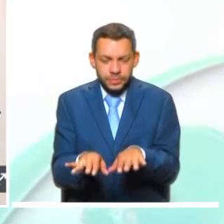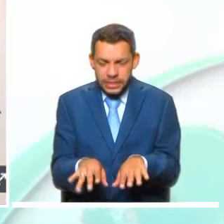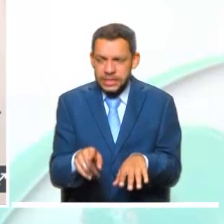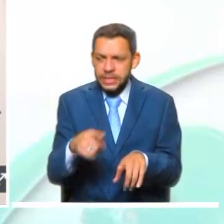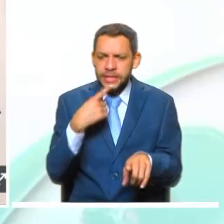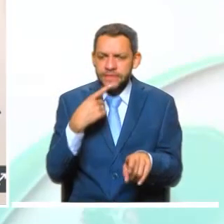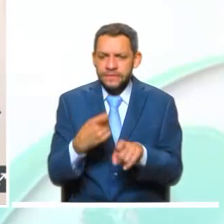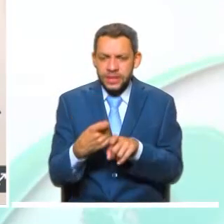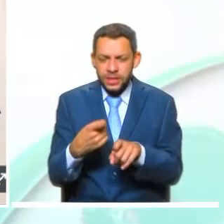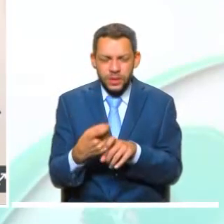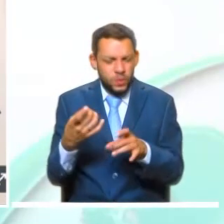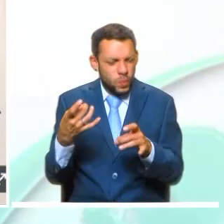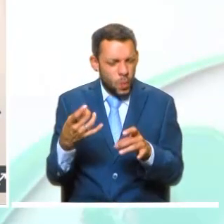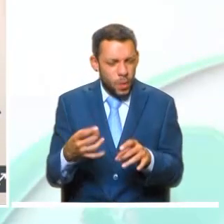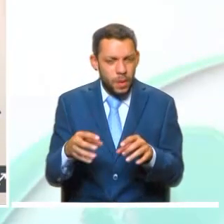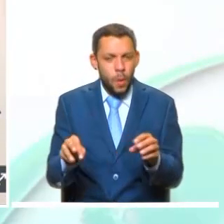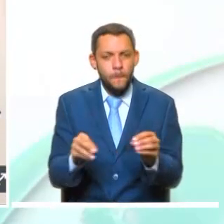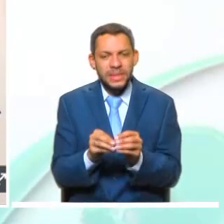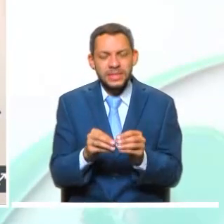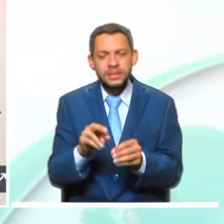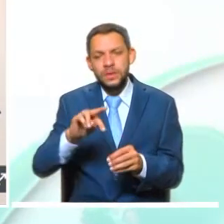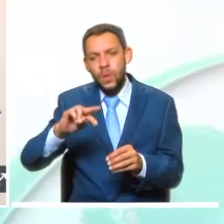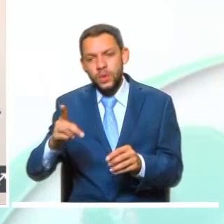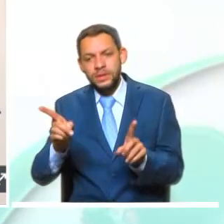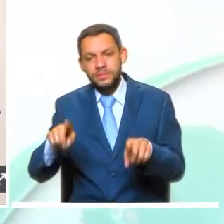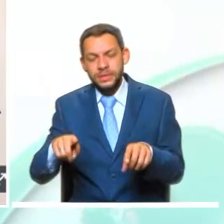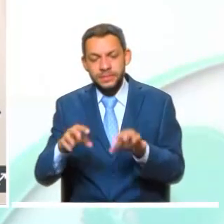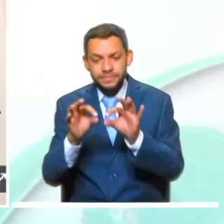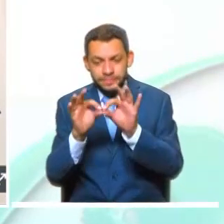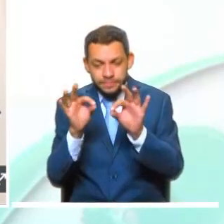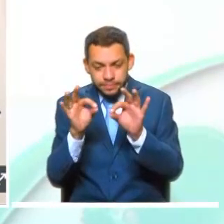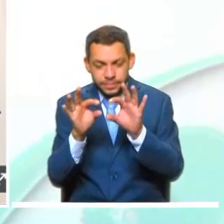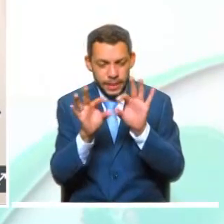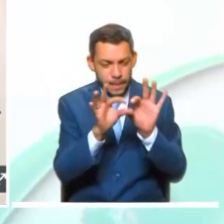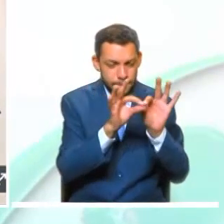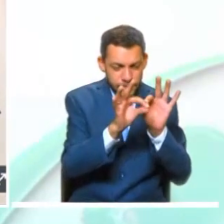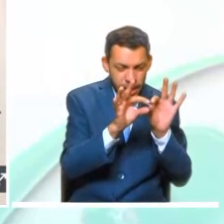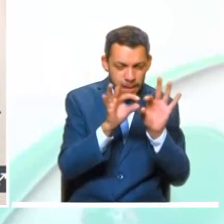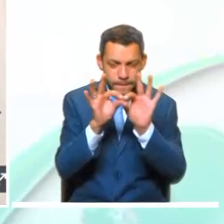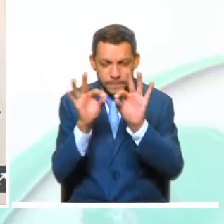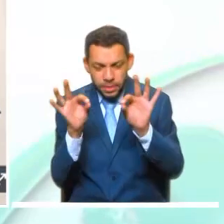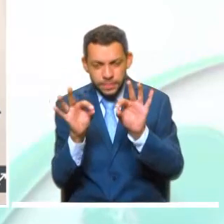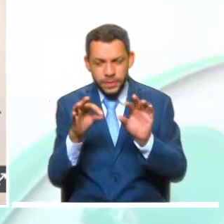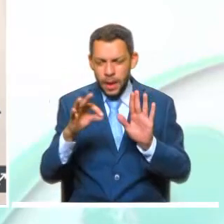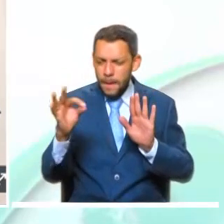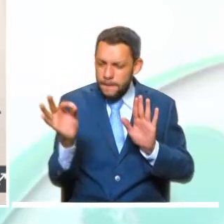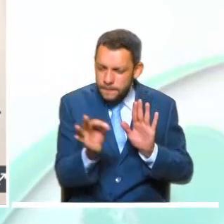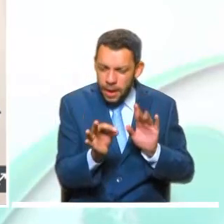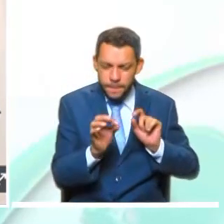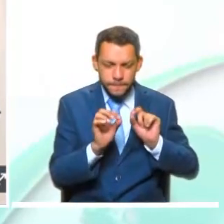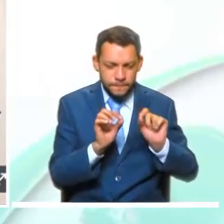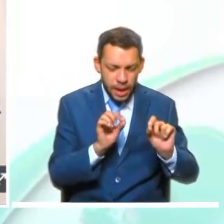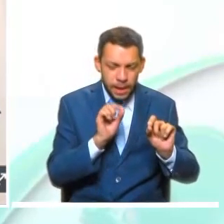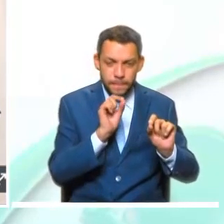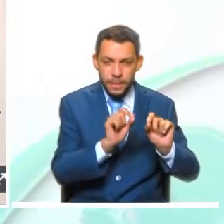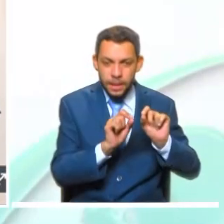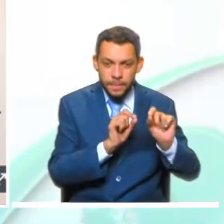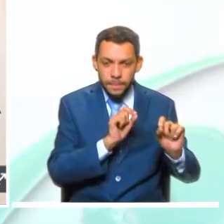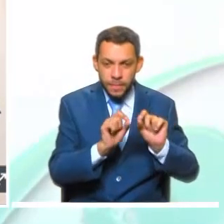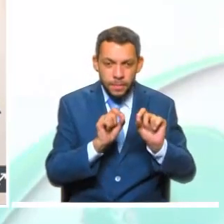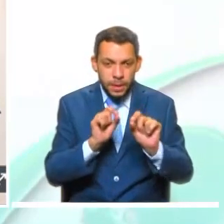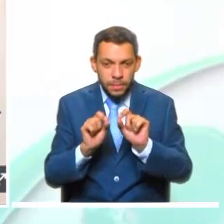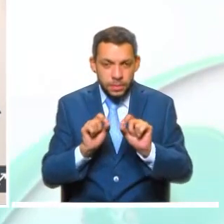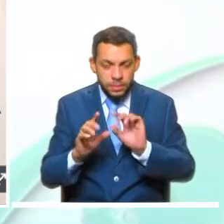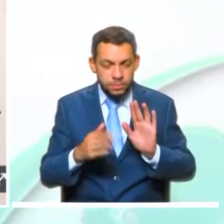ayuda lo otro que yo le aconsejo que busquen terapia neural la terapia neural es un tratamiento maravilloso es con agujas